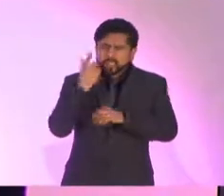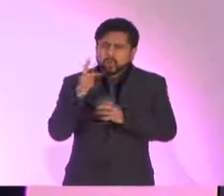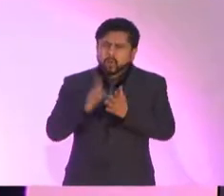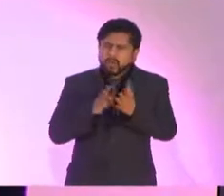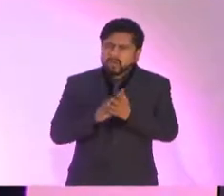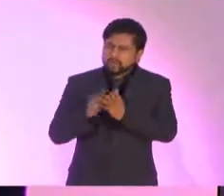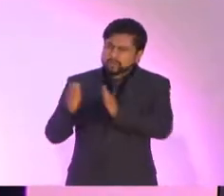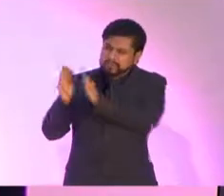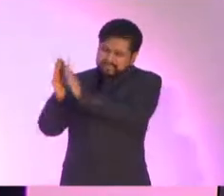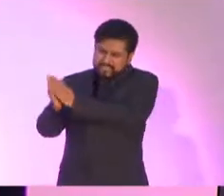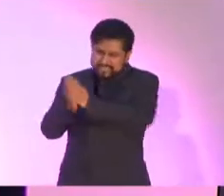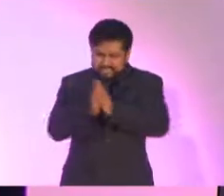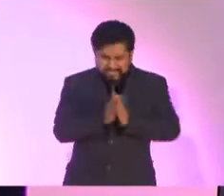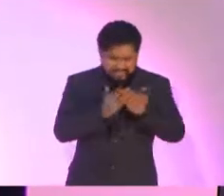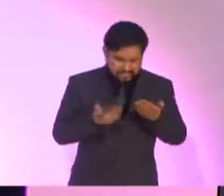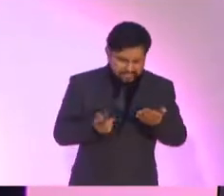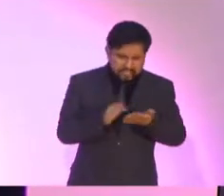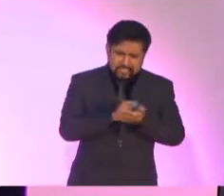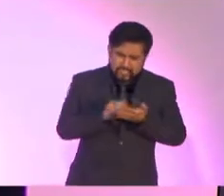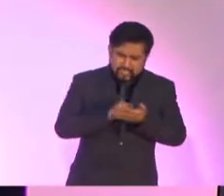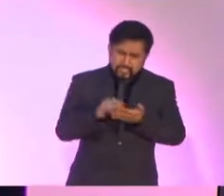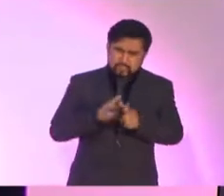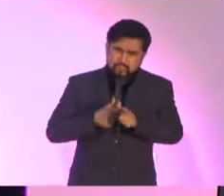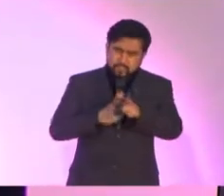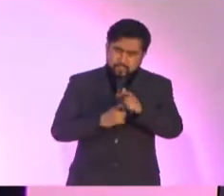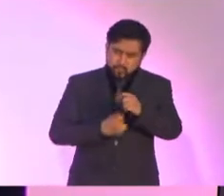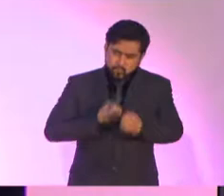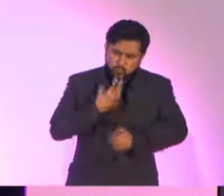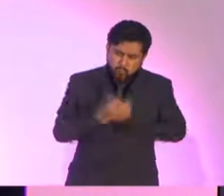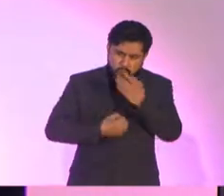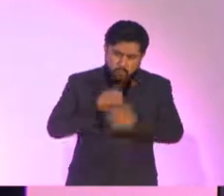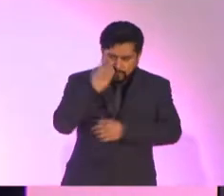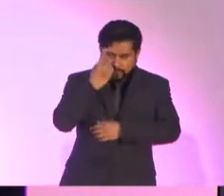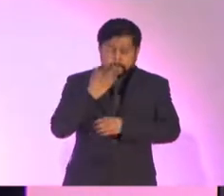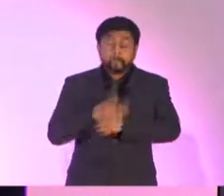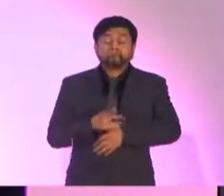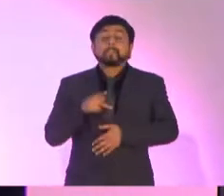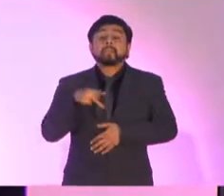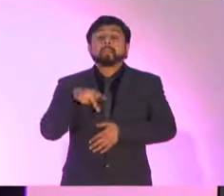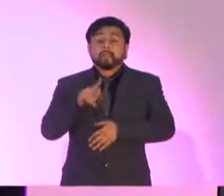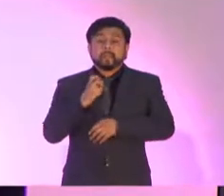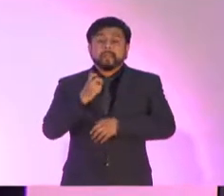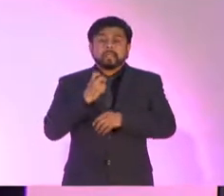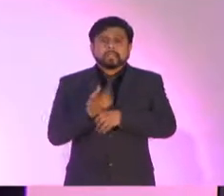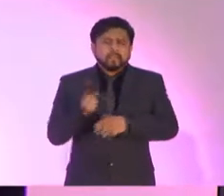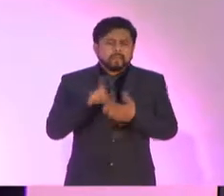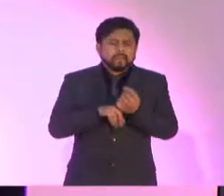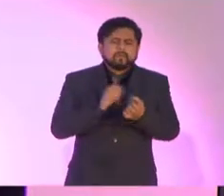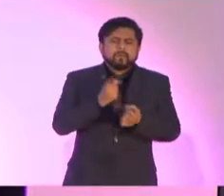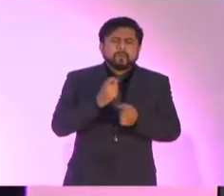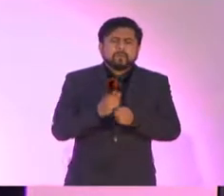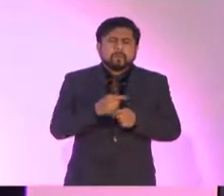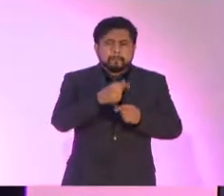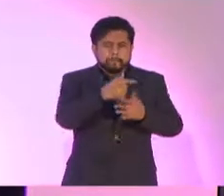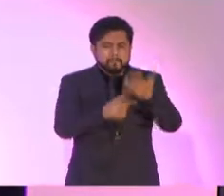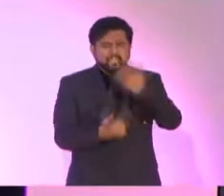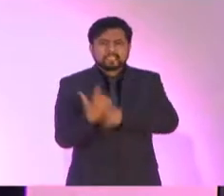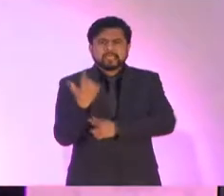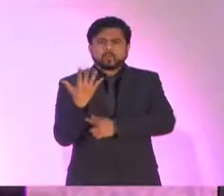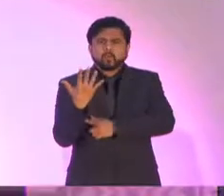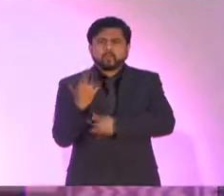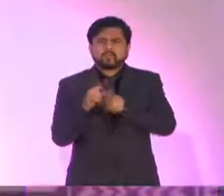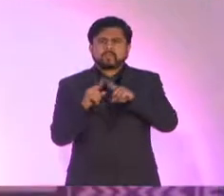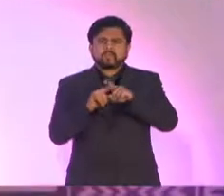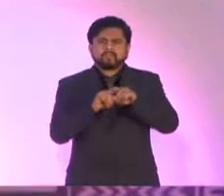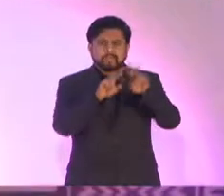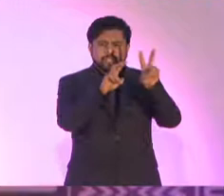retomo con este proyecto de Vicio y Virtud. Es un poemario, tiene 50 textos,